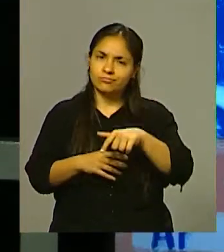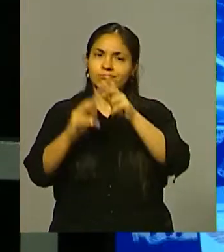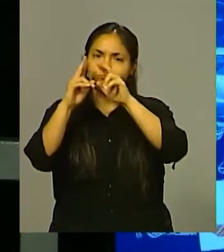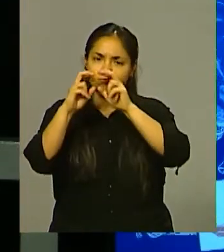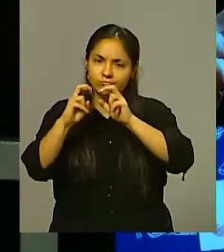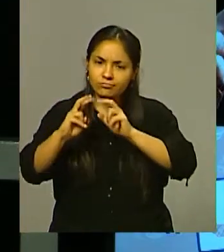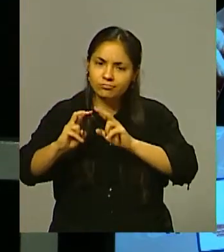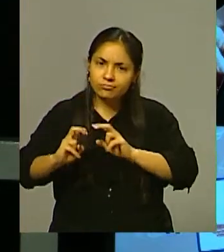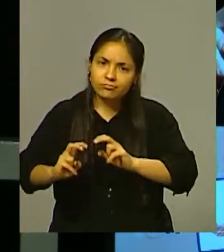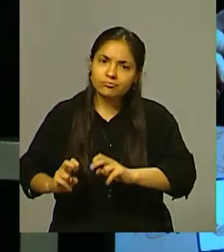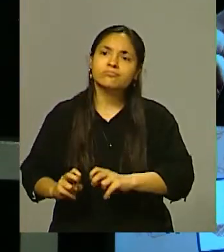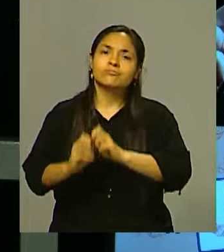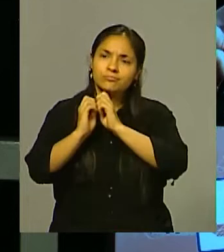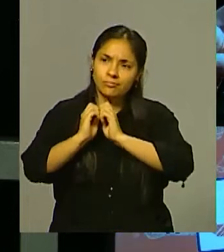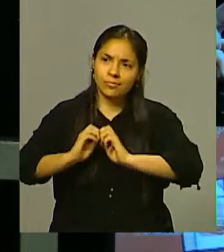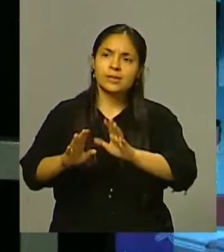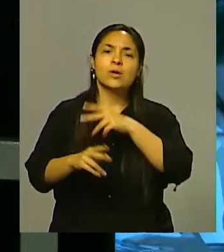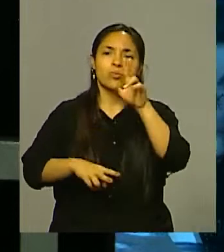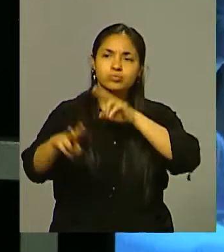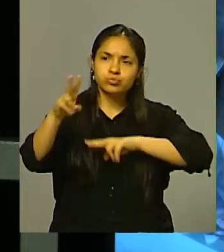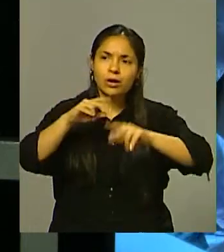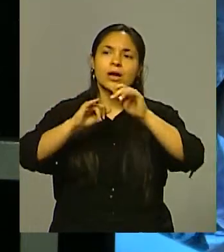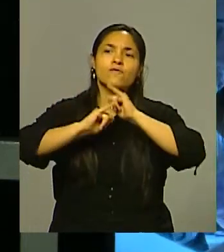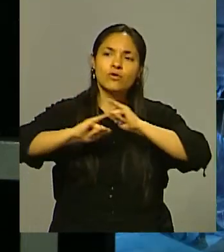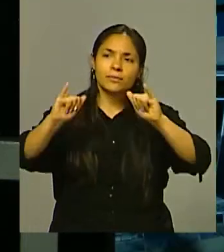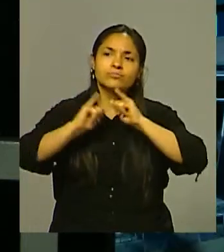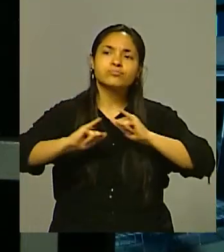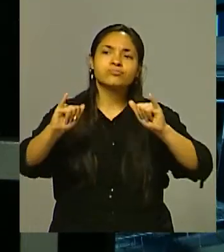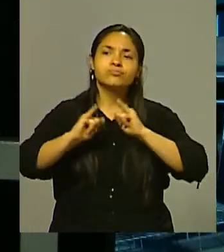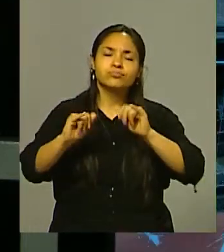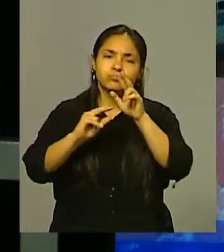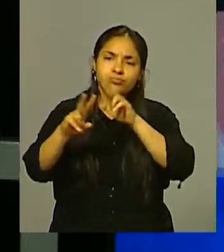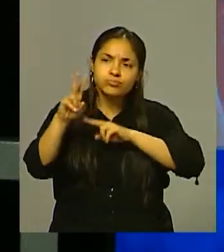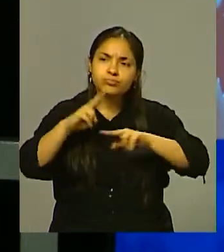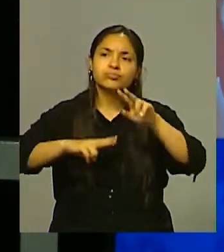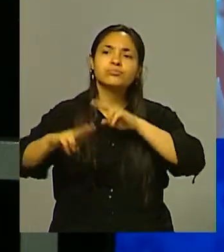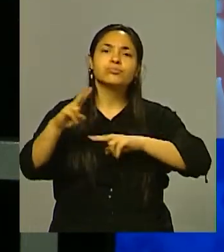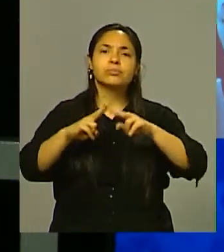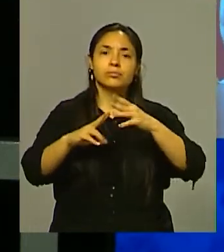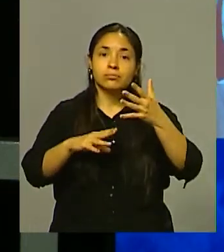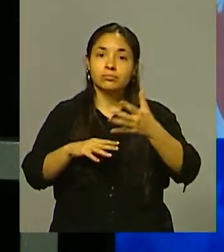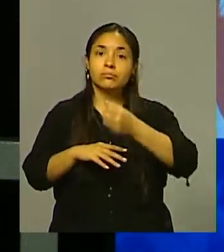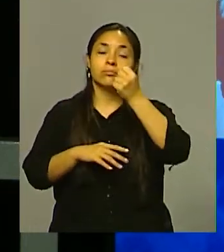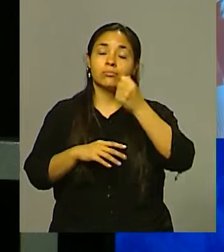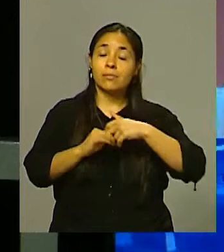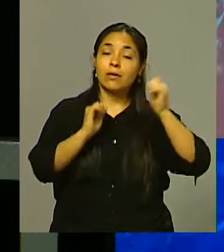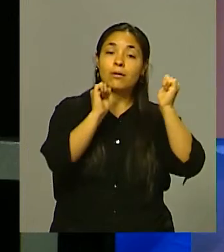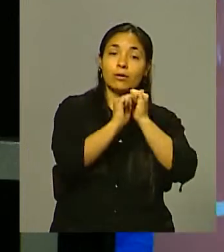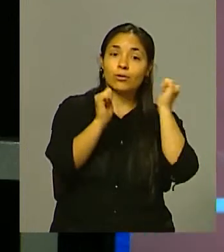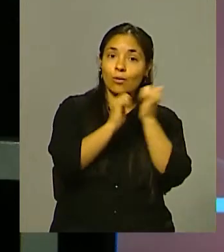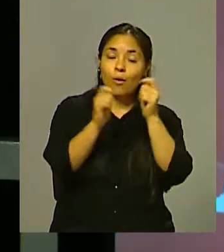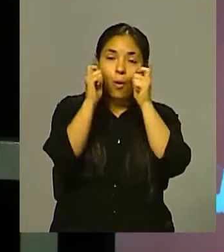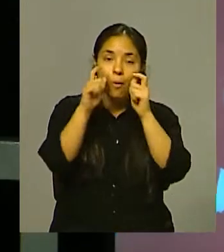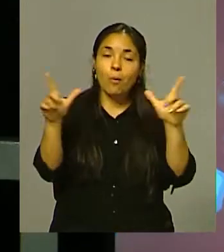investigar y a buscar información, y la verdad es que al final ha salido una historia realmente